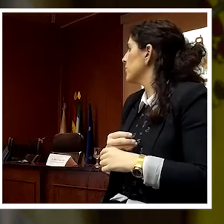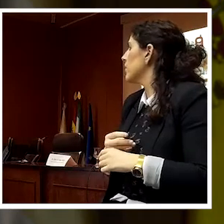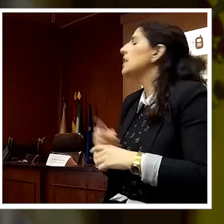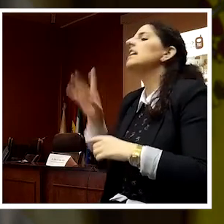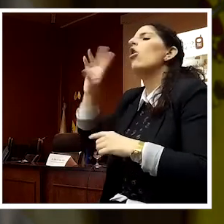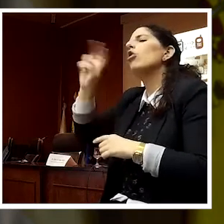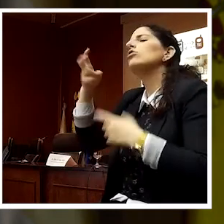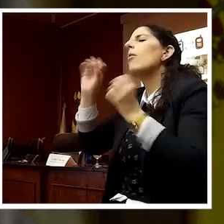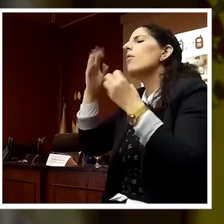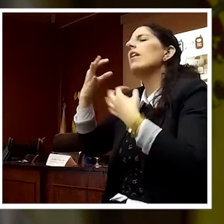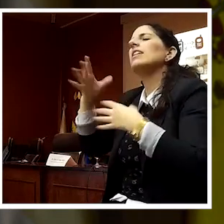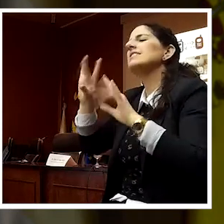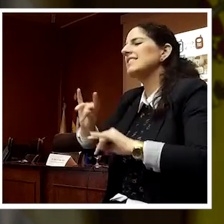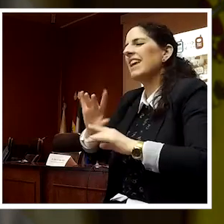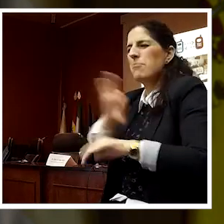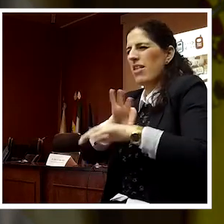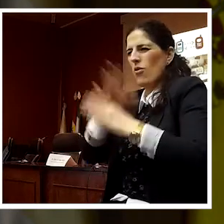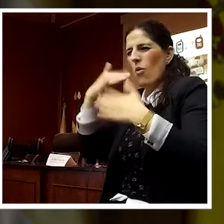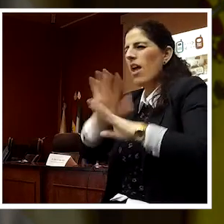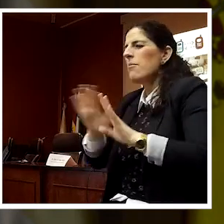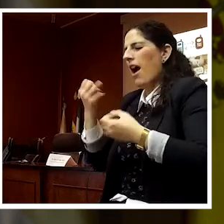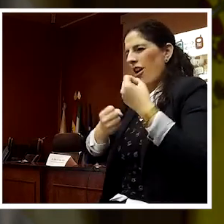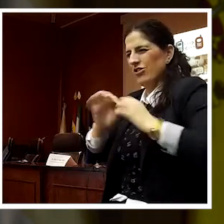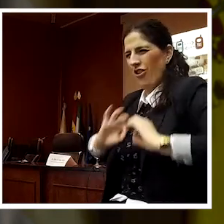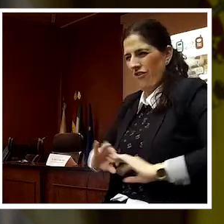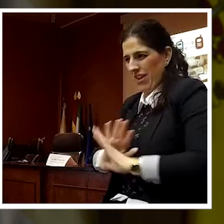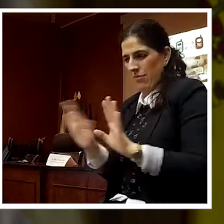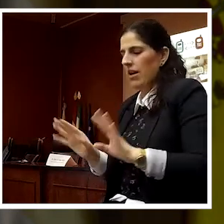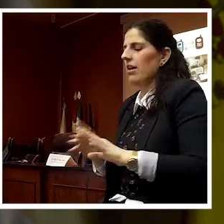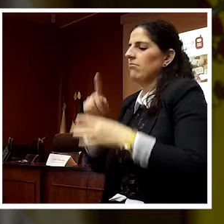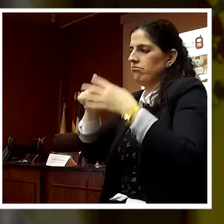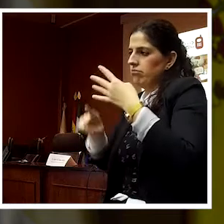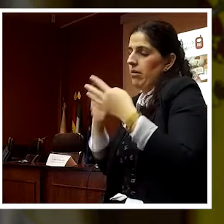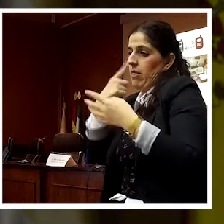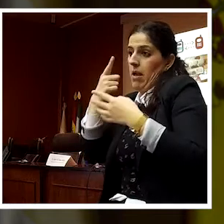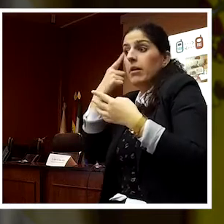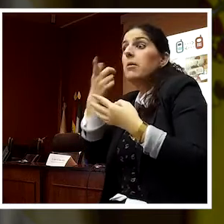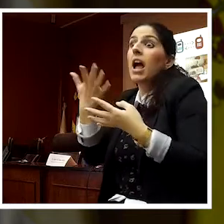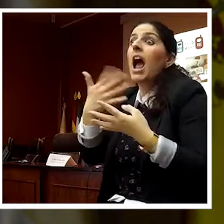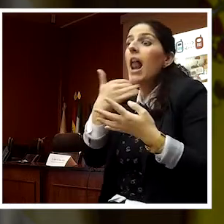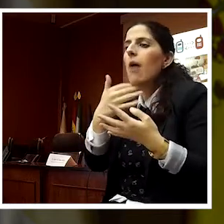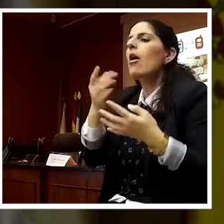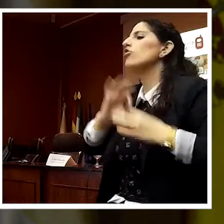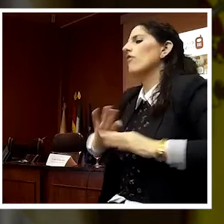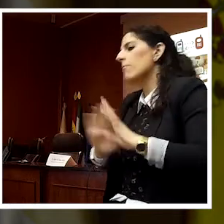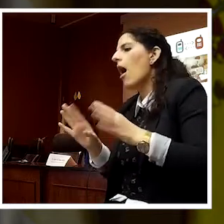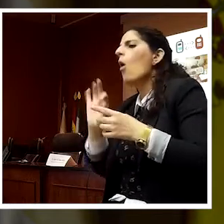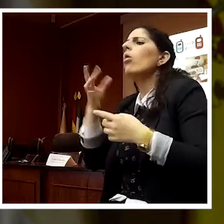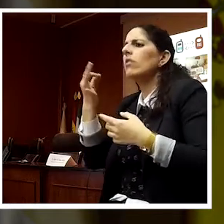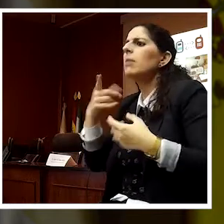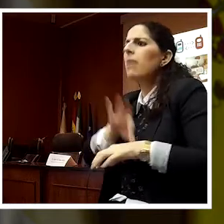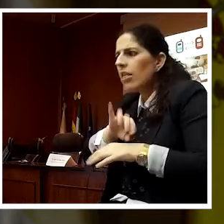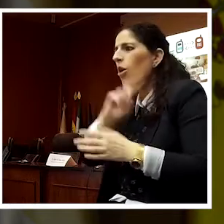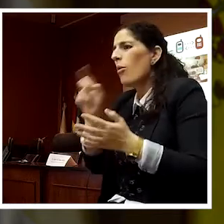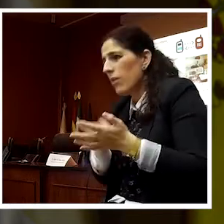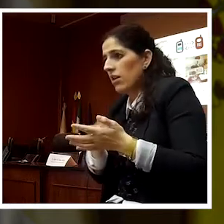esos recursos, y se atienden miles de llamadas, las llamadas que se atienden, la actividad que hay en una